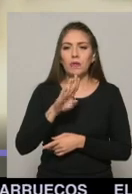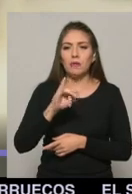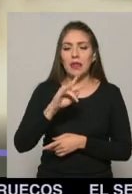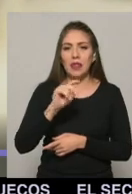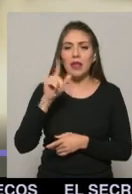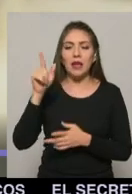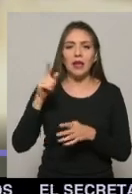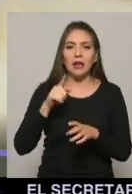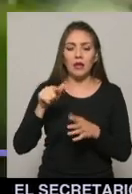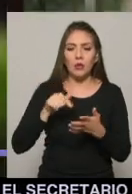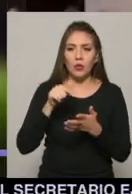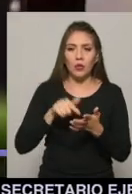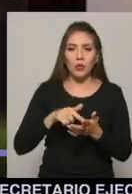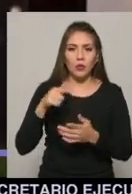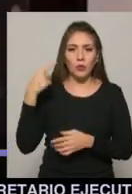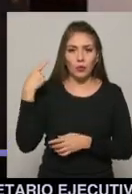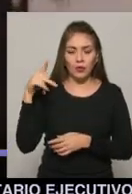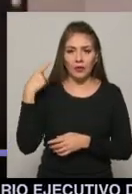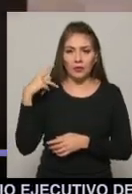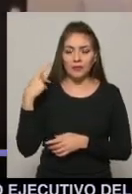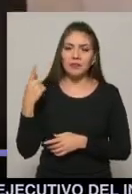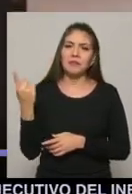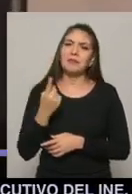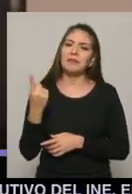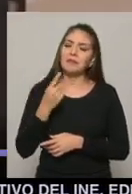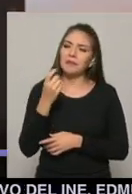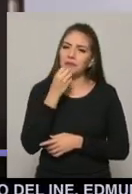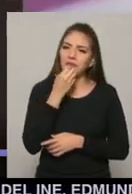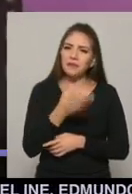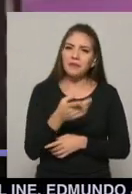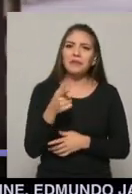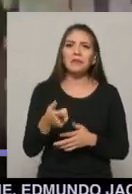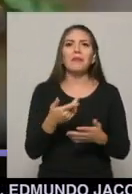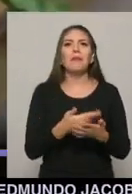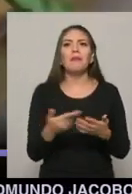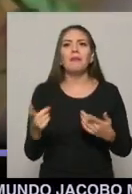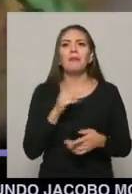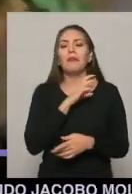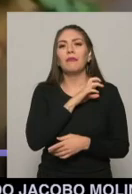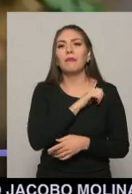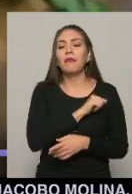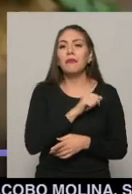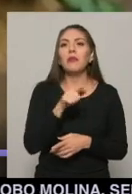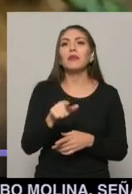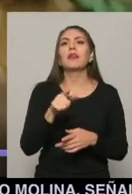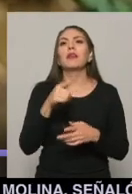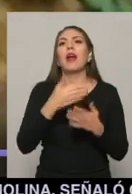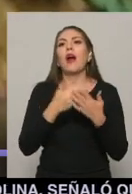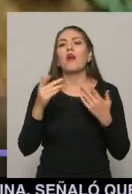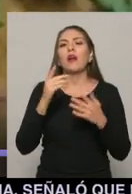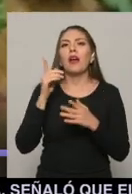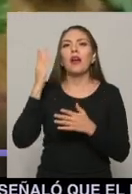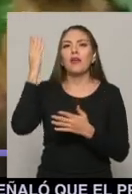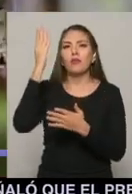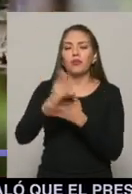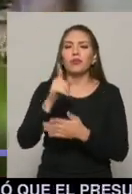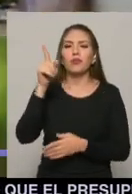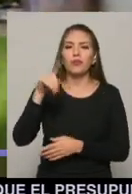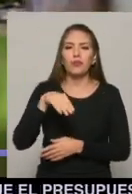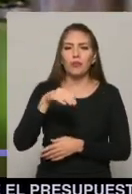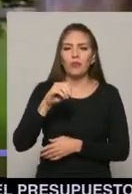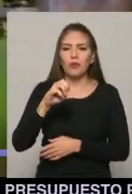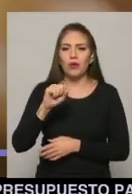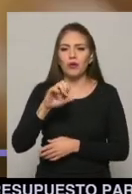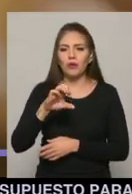realizan este maravilloso platillo que pues ahora da la vuelta al mundo y llega hasta Moscú. Nora. Sí, estamos